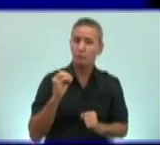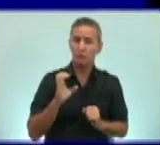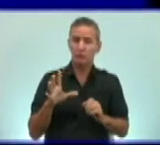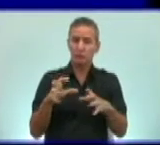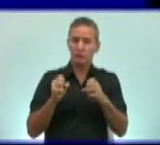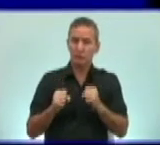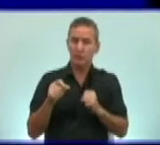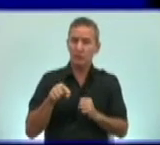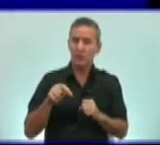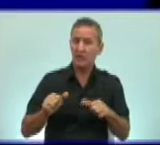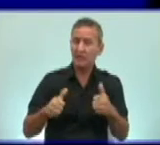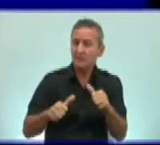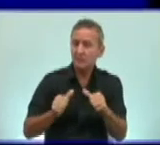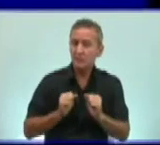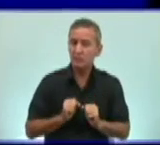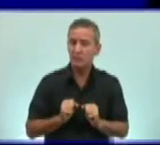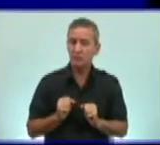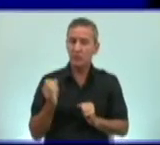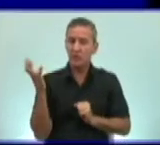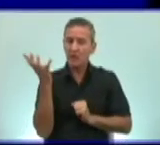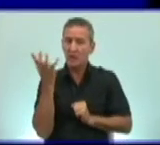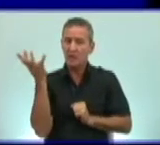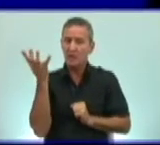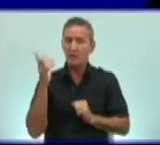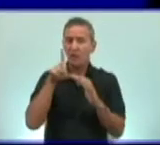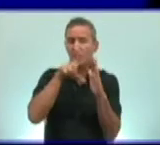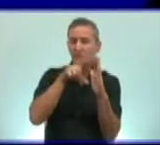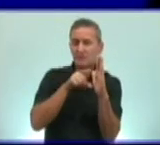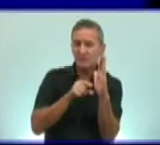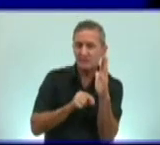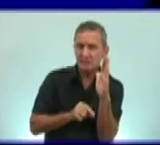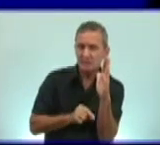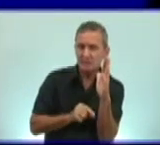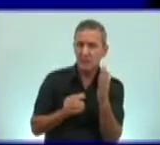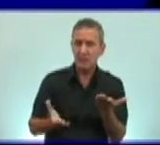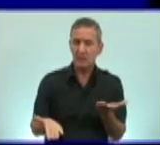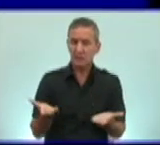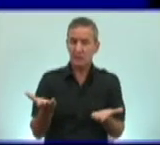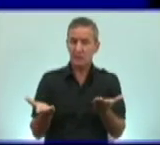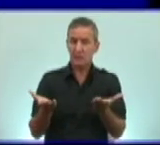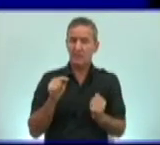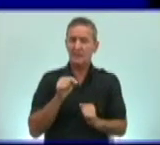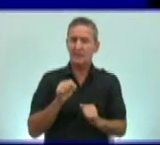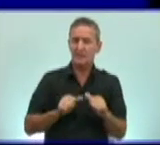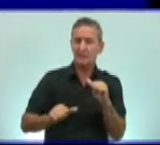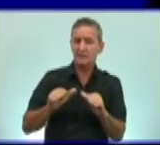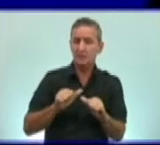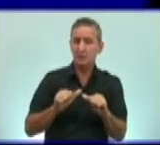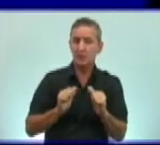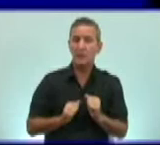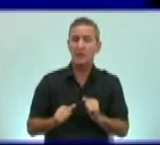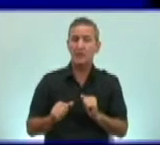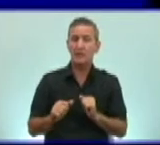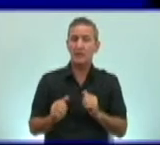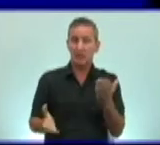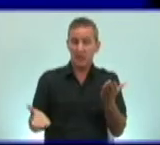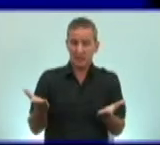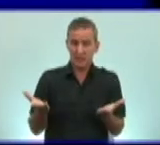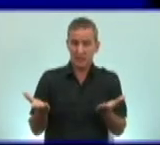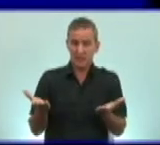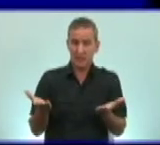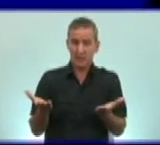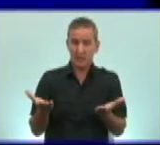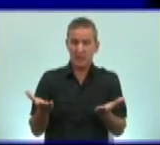una sustancia gaseosa, pues va a disminuir la concentración en el equilibrio de esta sustancia y el equilibrio, para poder